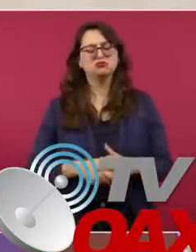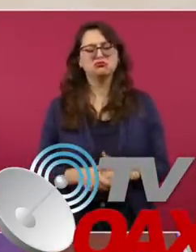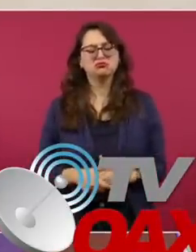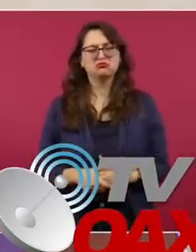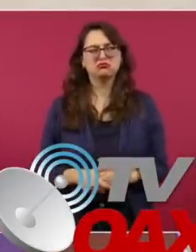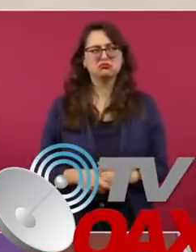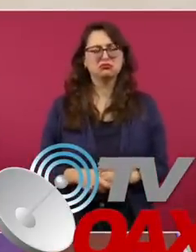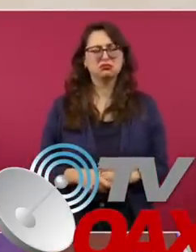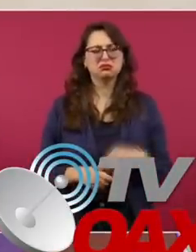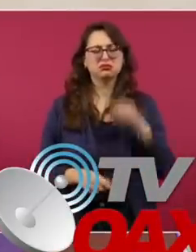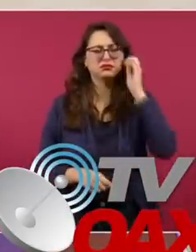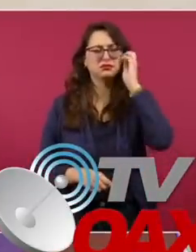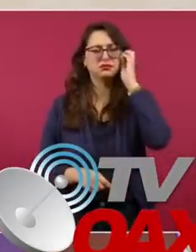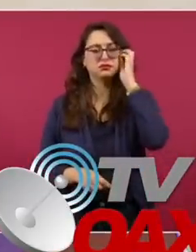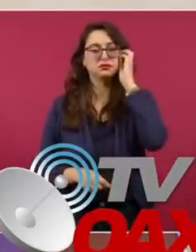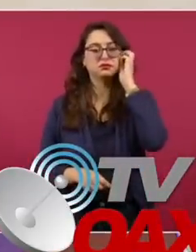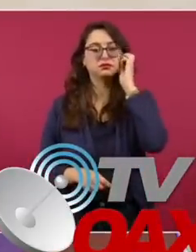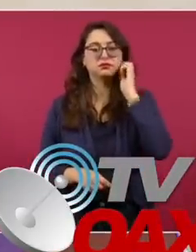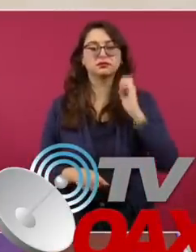Y lo otro